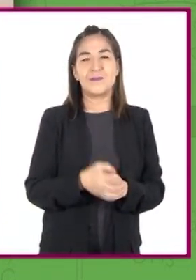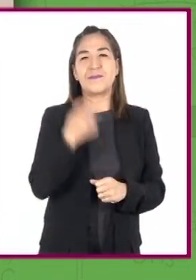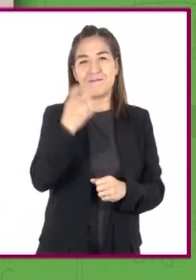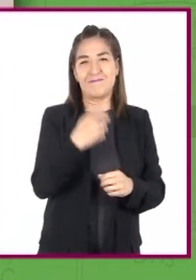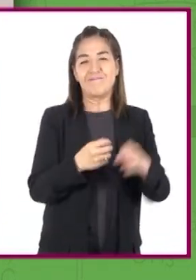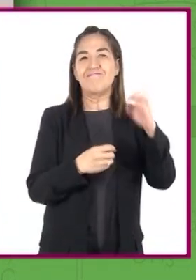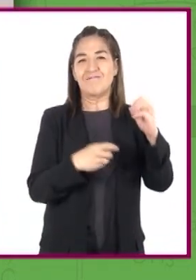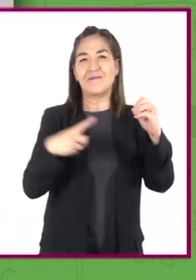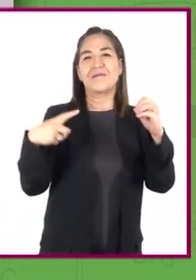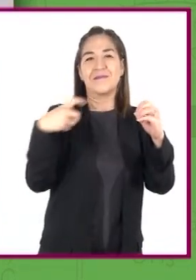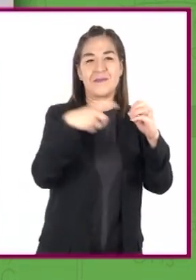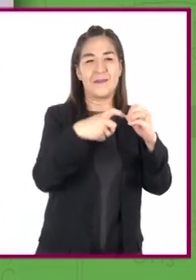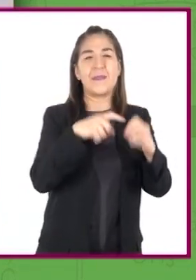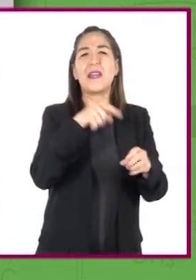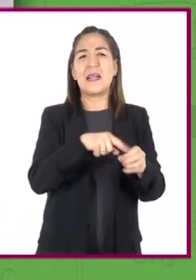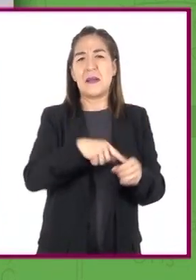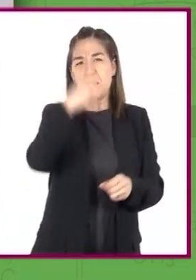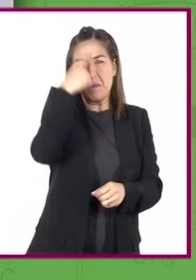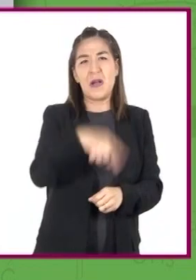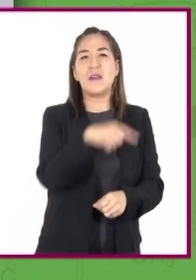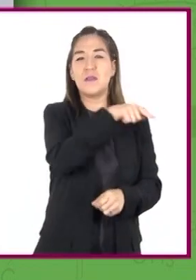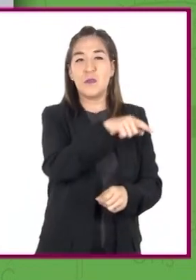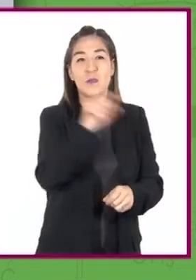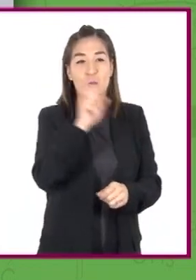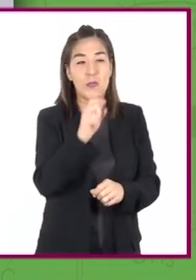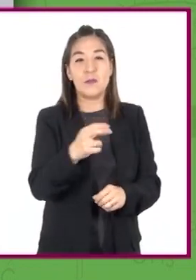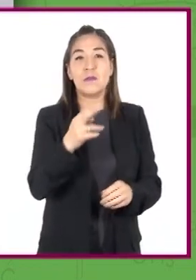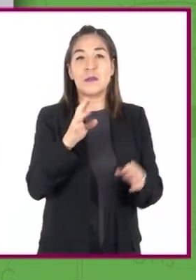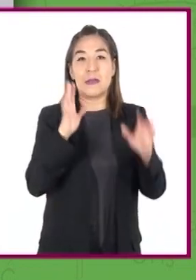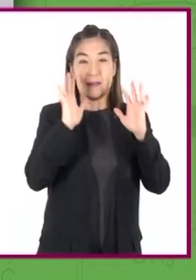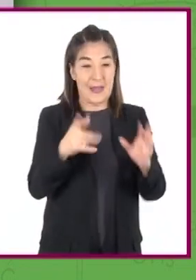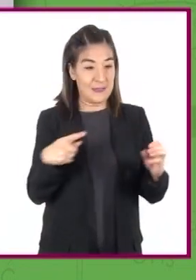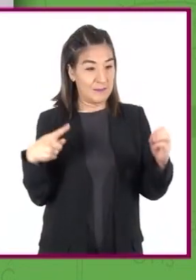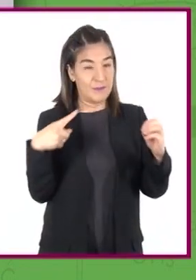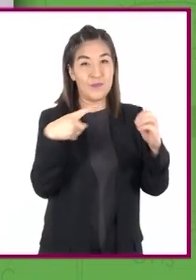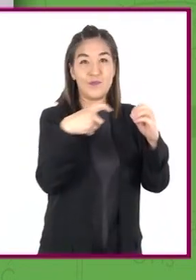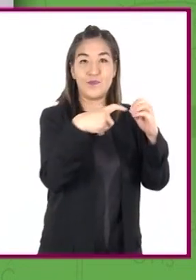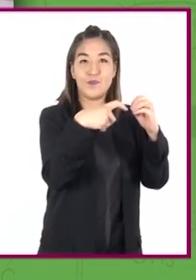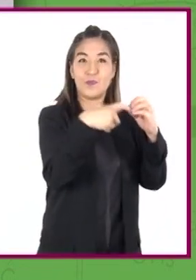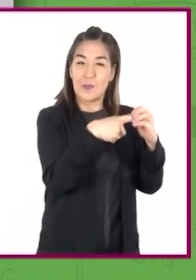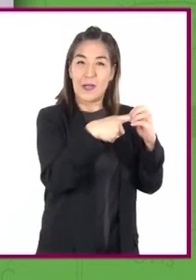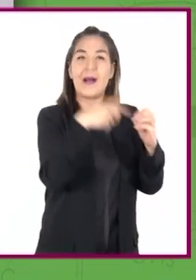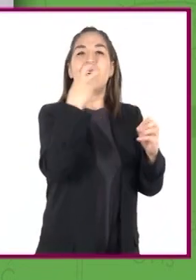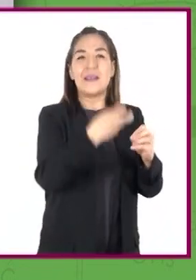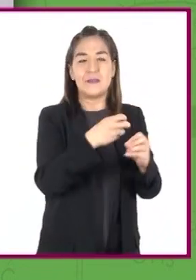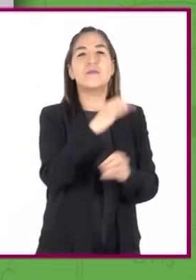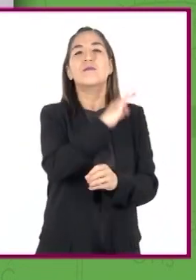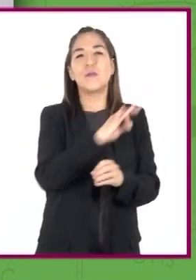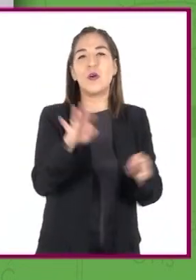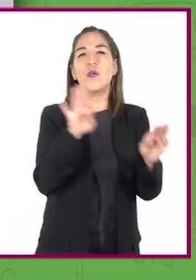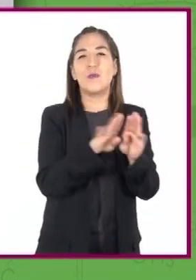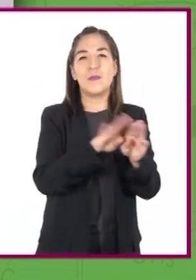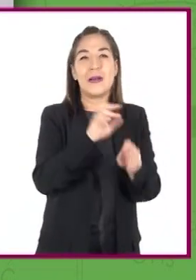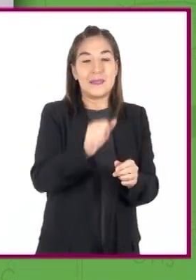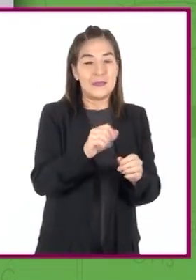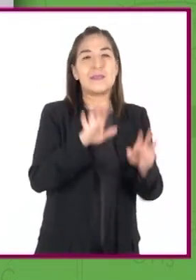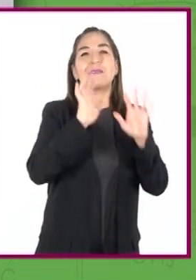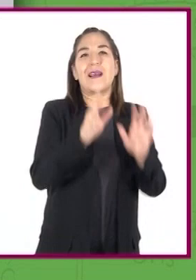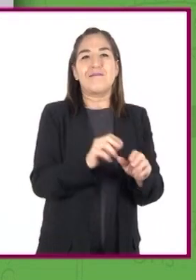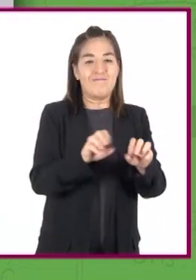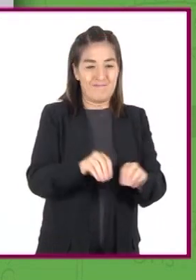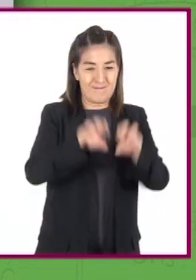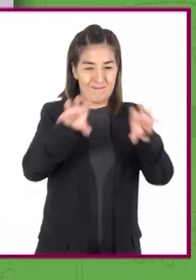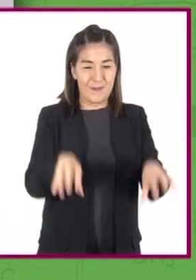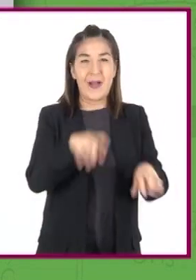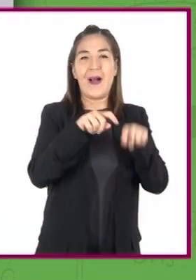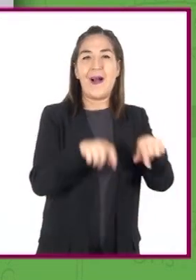espermatozoides. Cuando estas células sexuales se unen, cada una aporta material genético distinto,